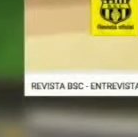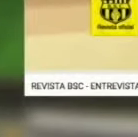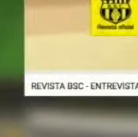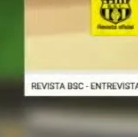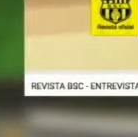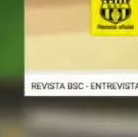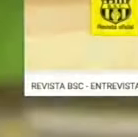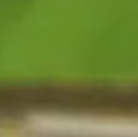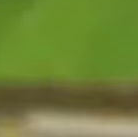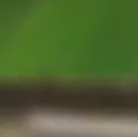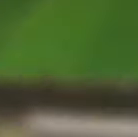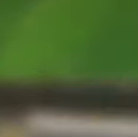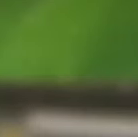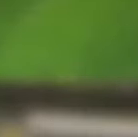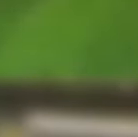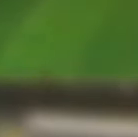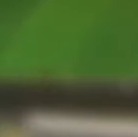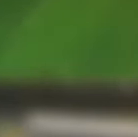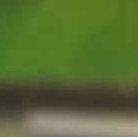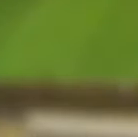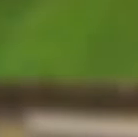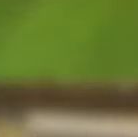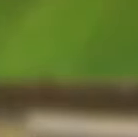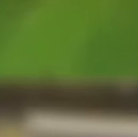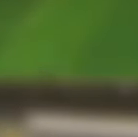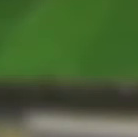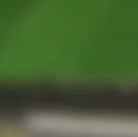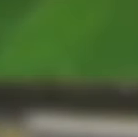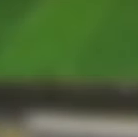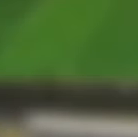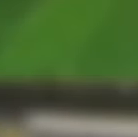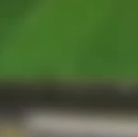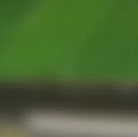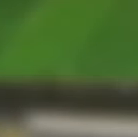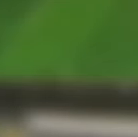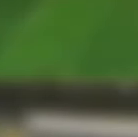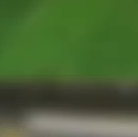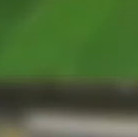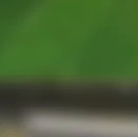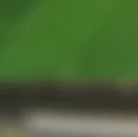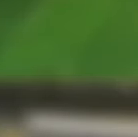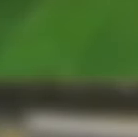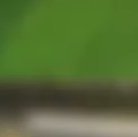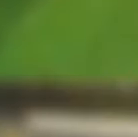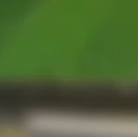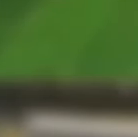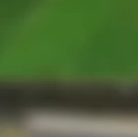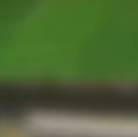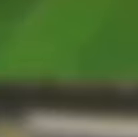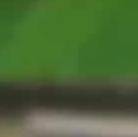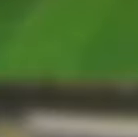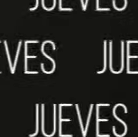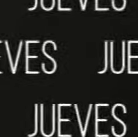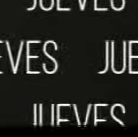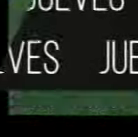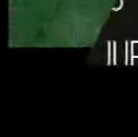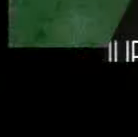en nuestro canal de YouTube. Síguenos en redes sociales. @revistaBSC.